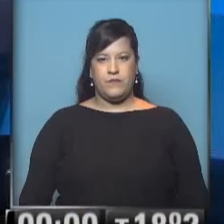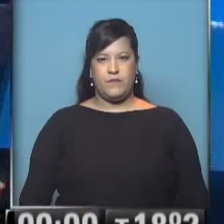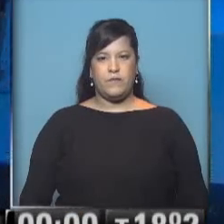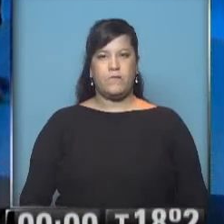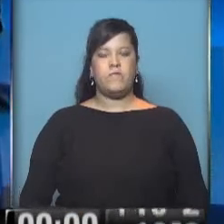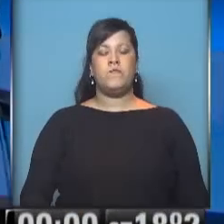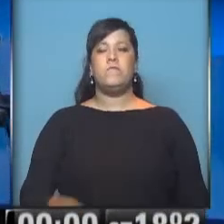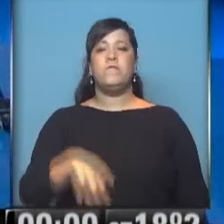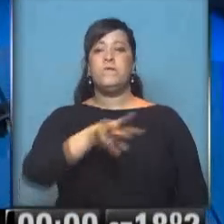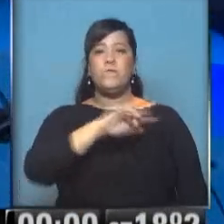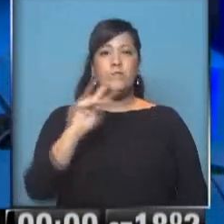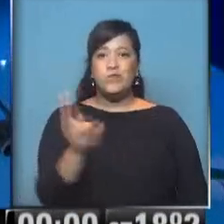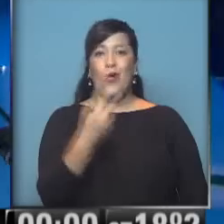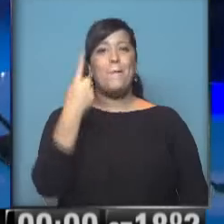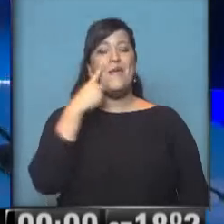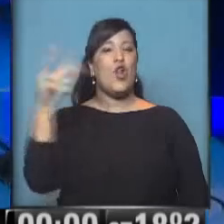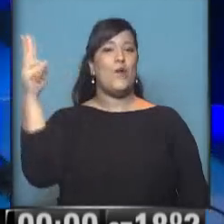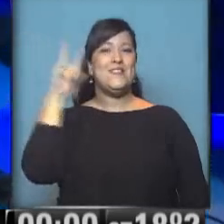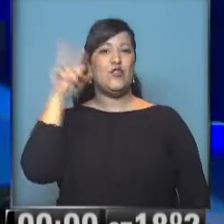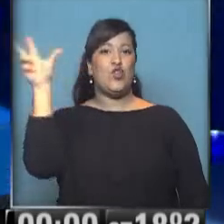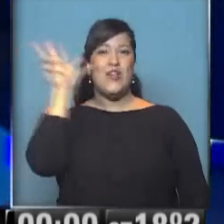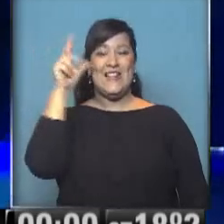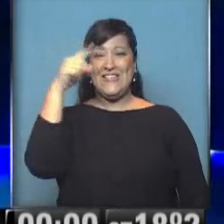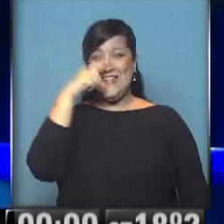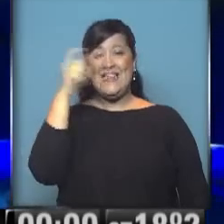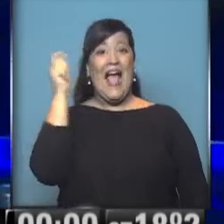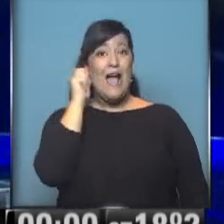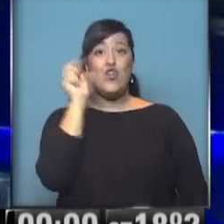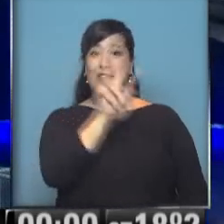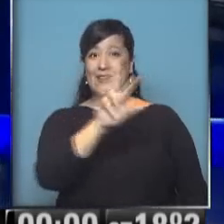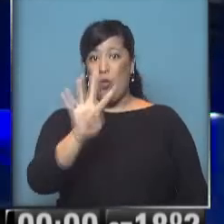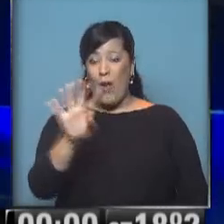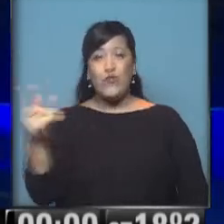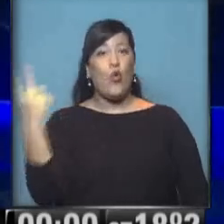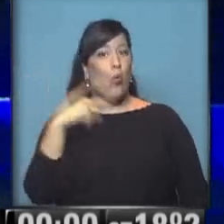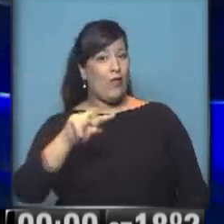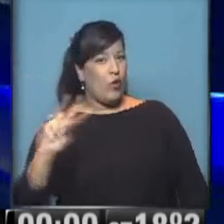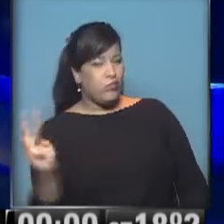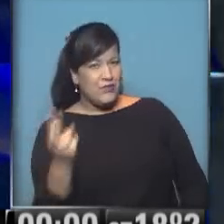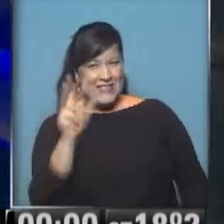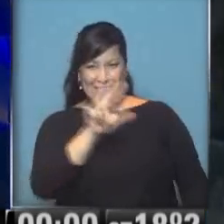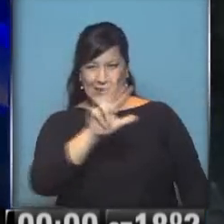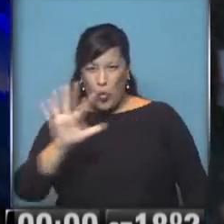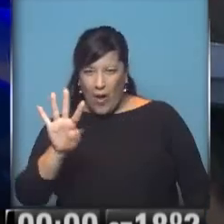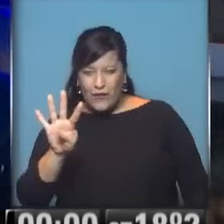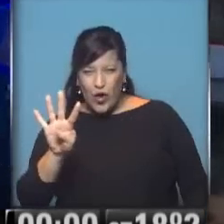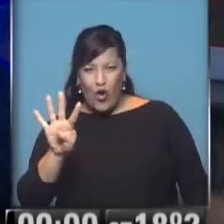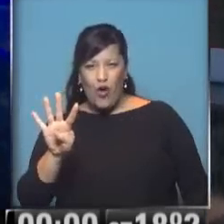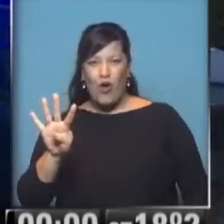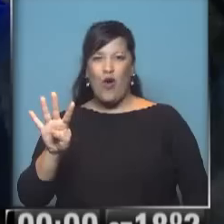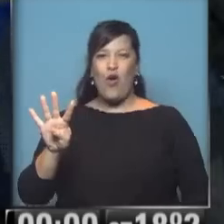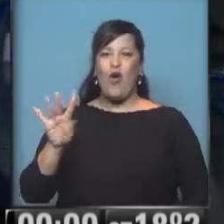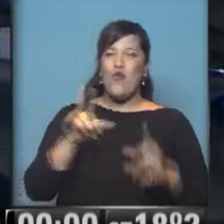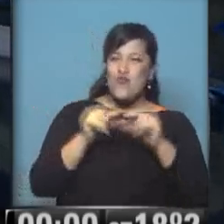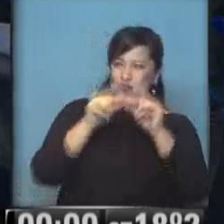fue en el año 1987 y tenía 34, saquemos la cuenta, ¿no? ¿Cuándo se fue? No, 34 la partida. Yo voy sacando el número y vos